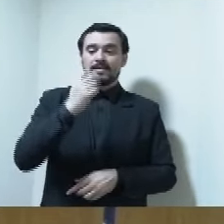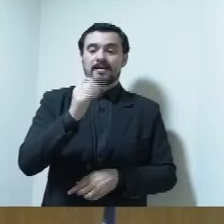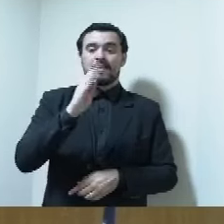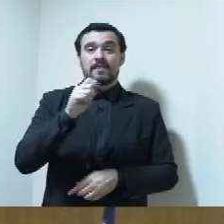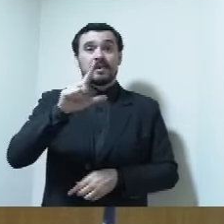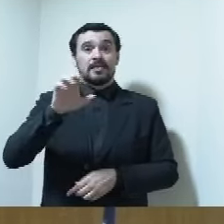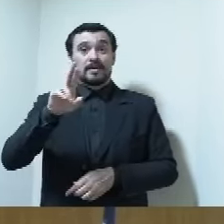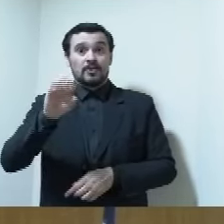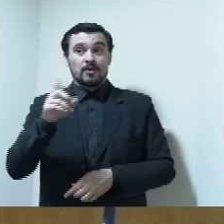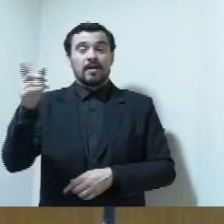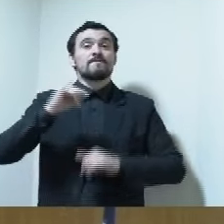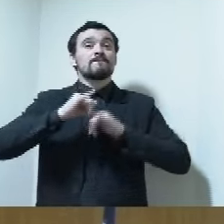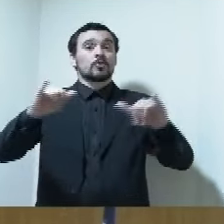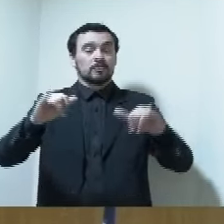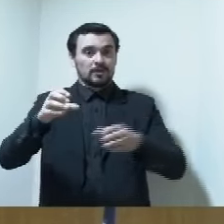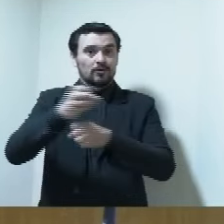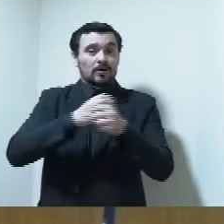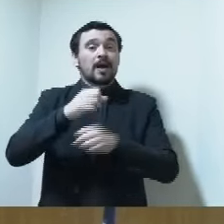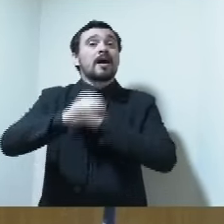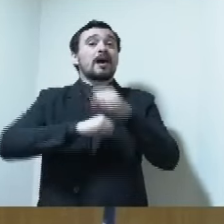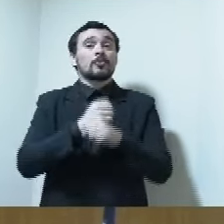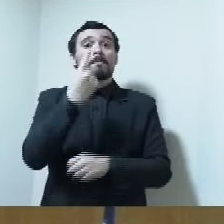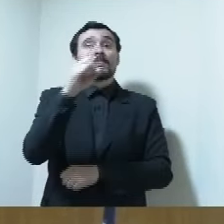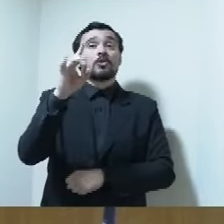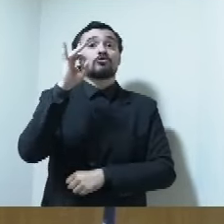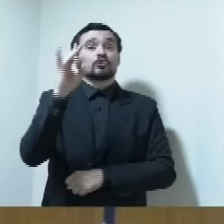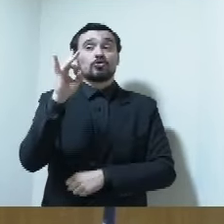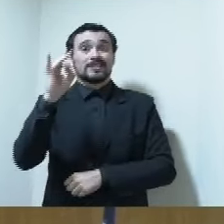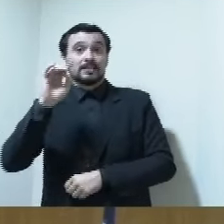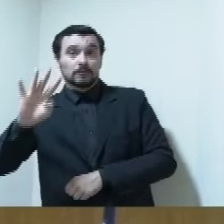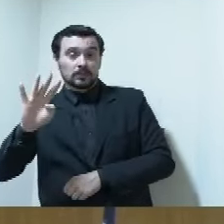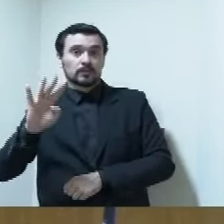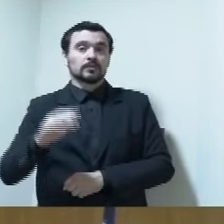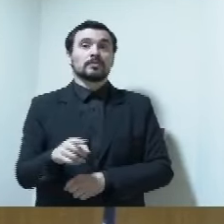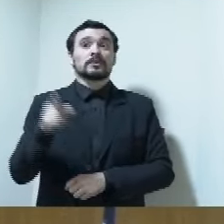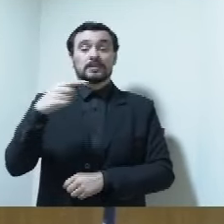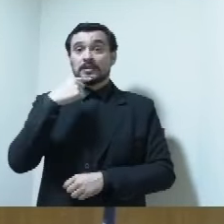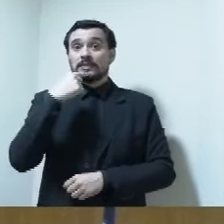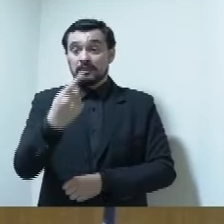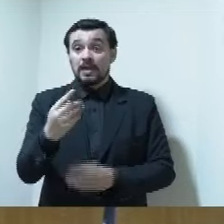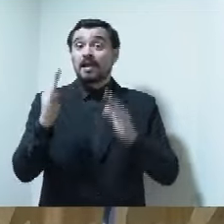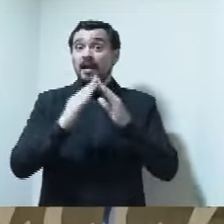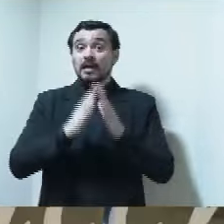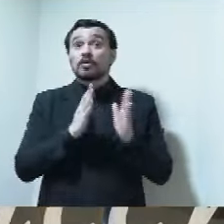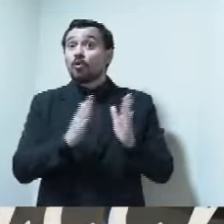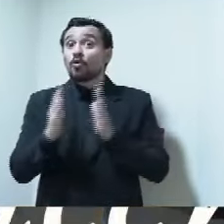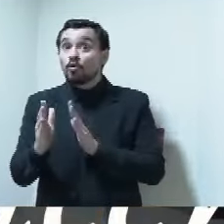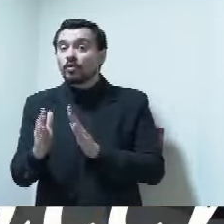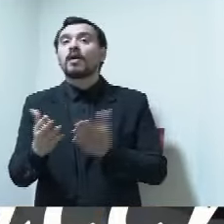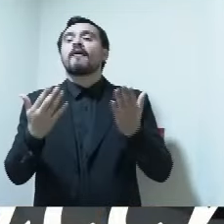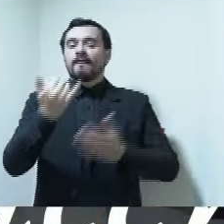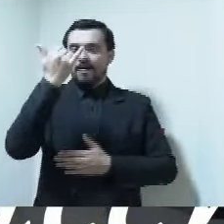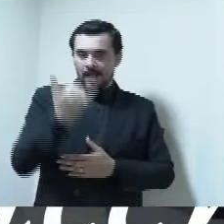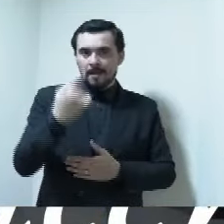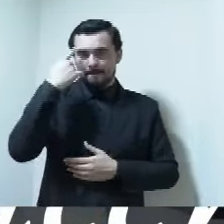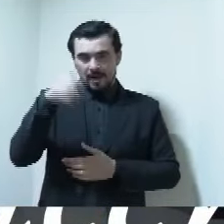como presidente de la Nación en el año 1884, cuando la casa está en orden, hay fundados motivos para